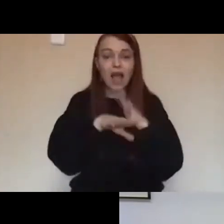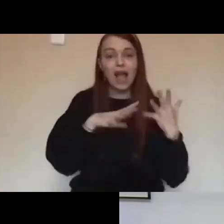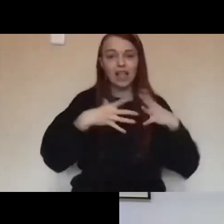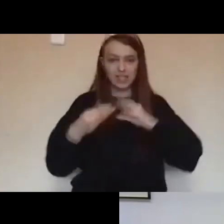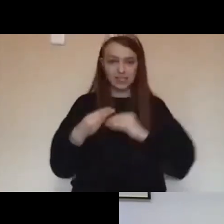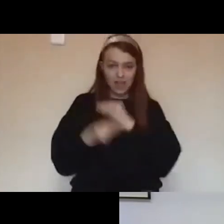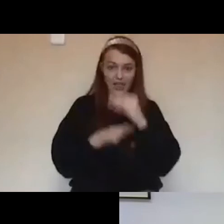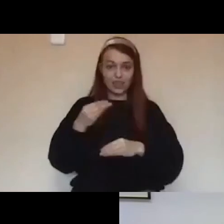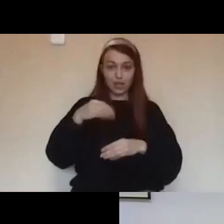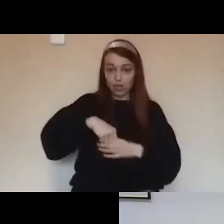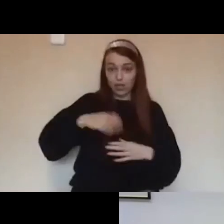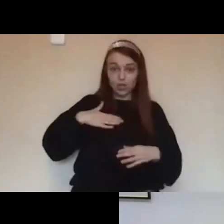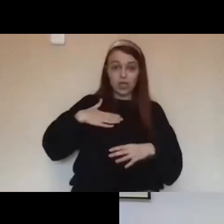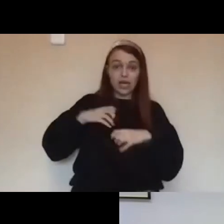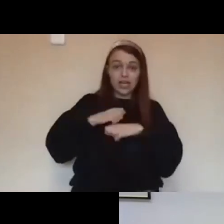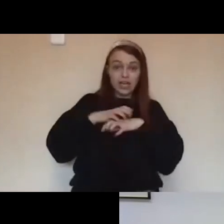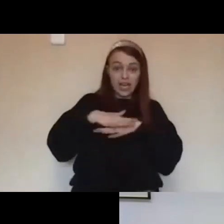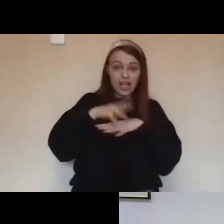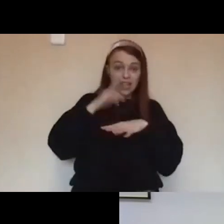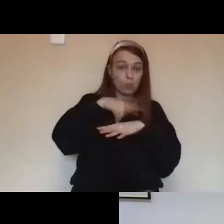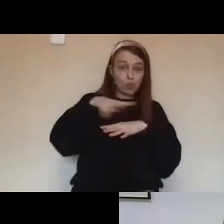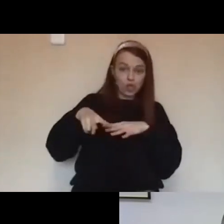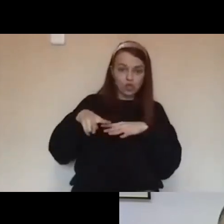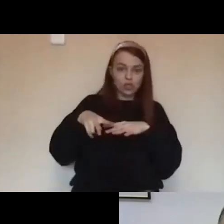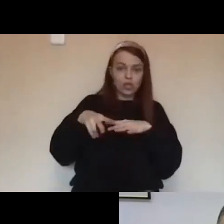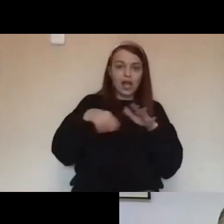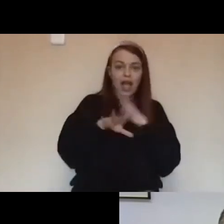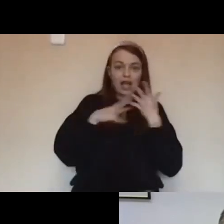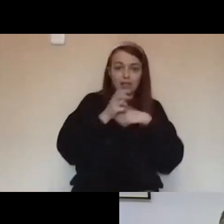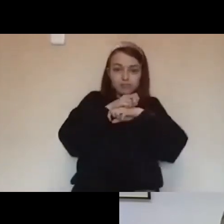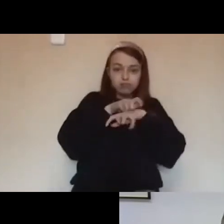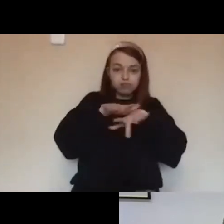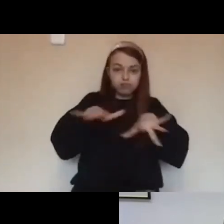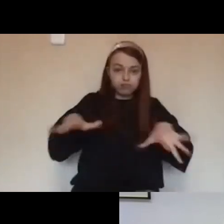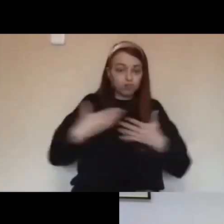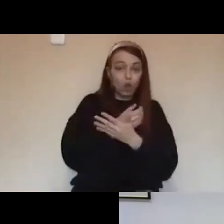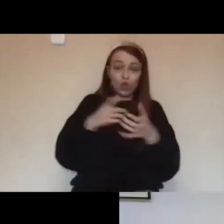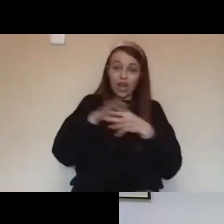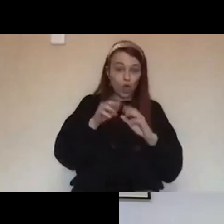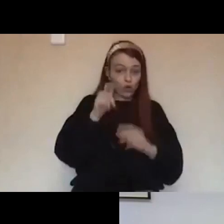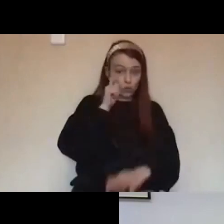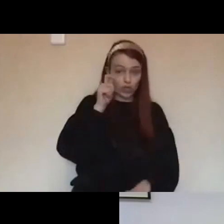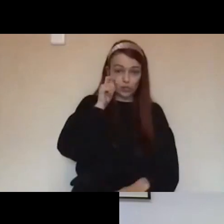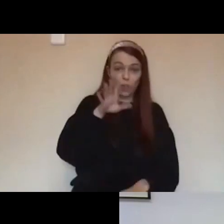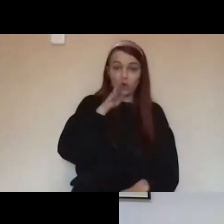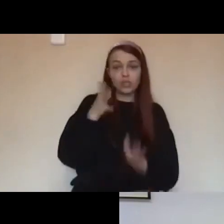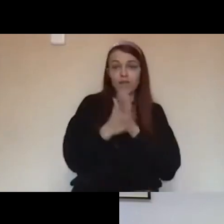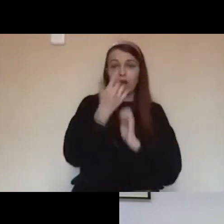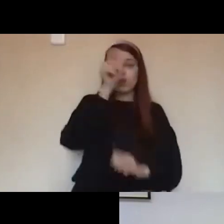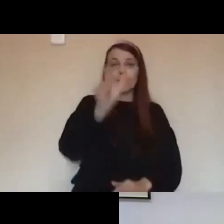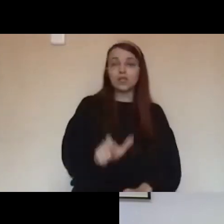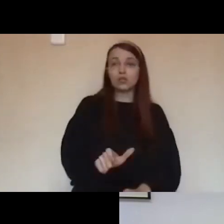la red de museos hasta todo el entorno que tiene que ver con el turismo. porque no sirve de nada que una persona,